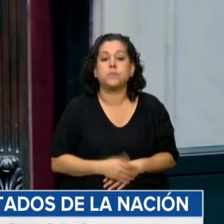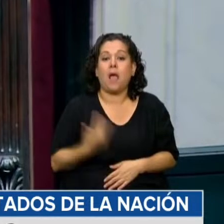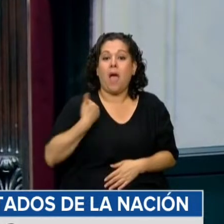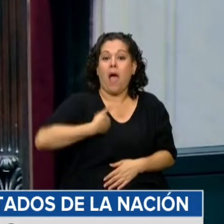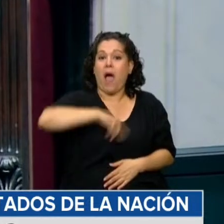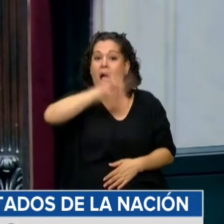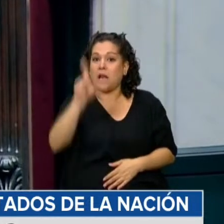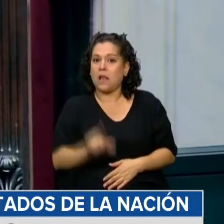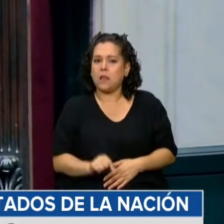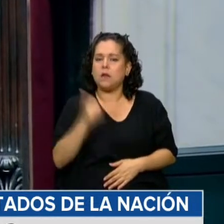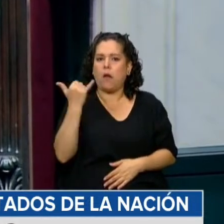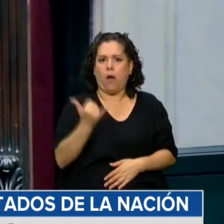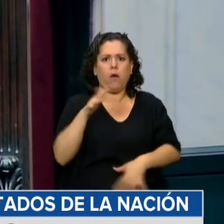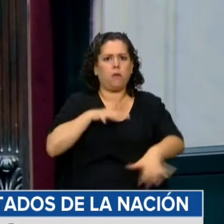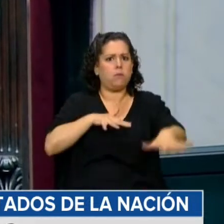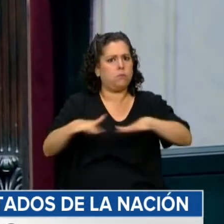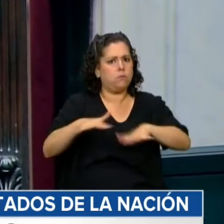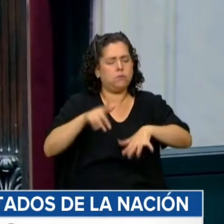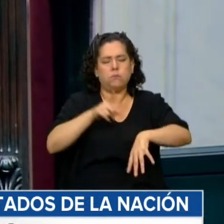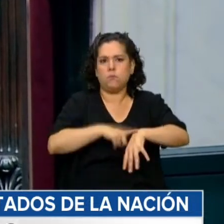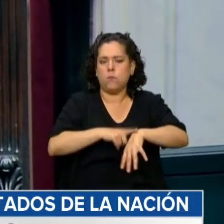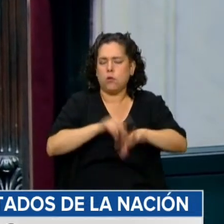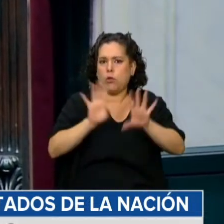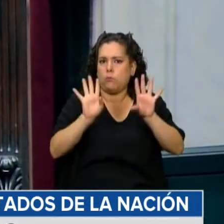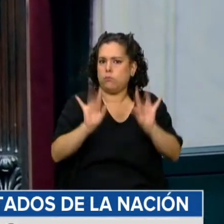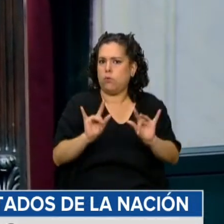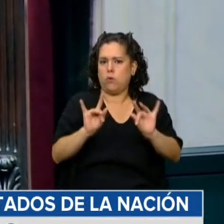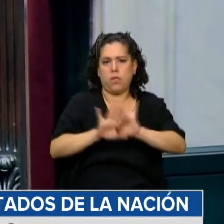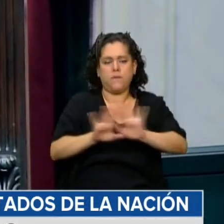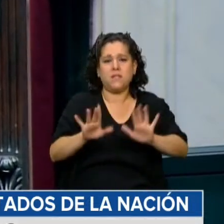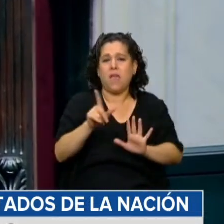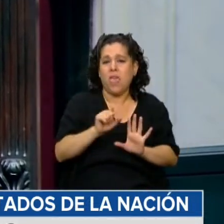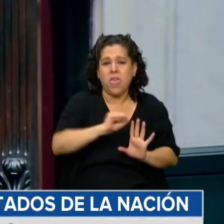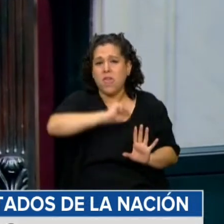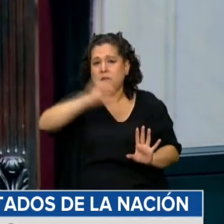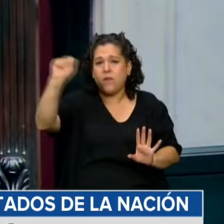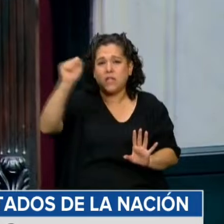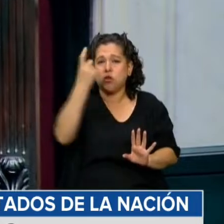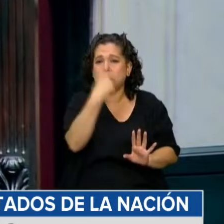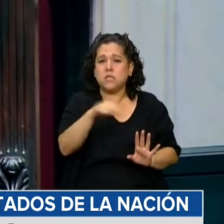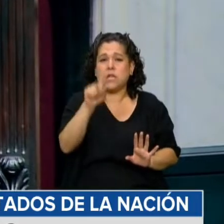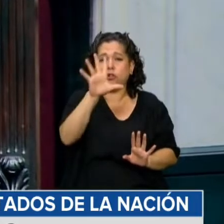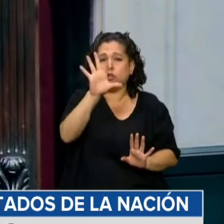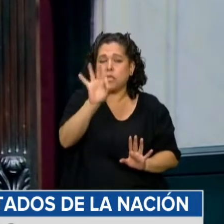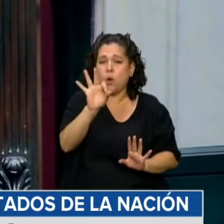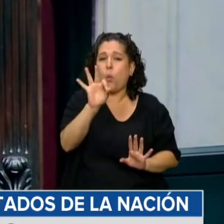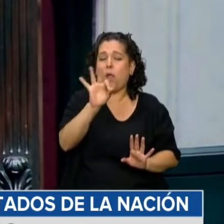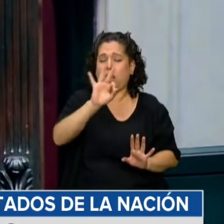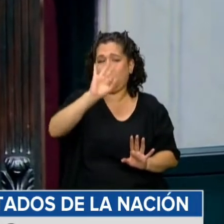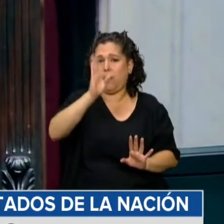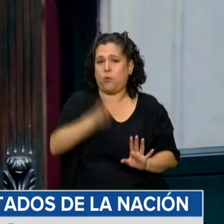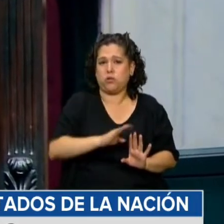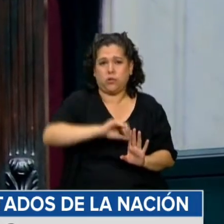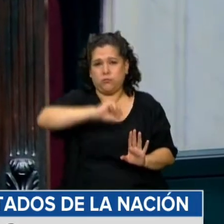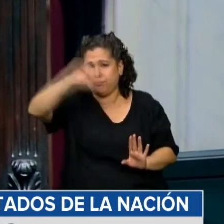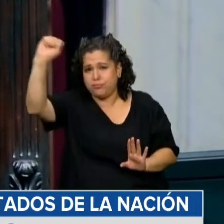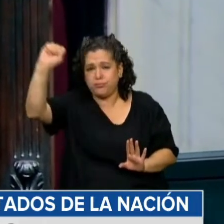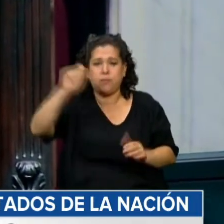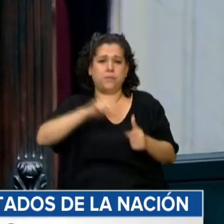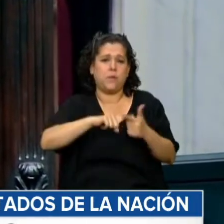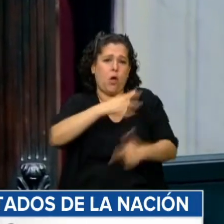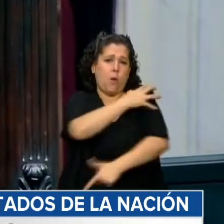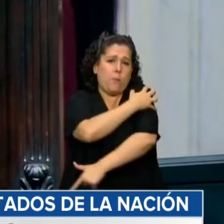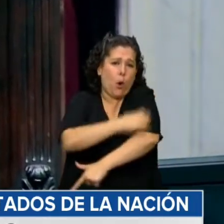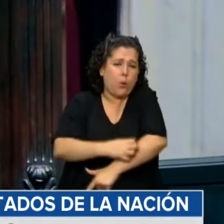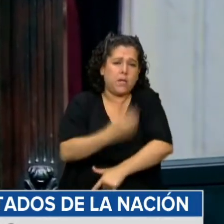vive momentos extremadamente difíciles. Tenemos una inflación que supera los 150 puntos en aumento, la pobreza por encima